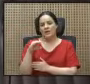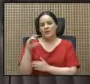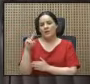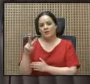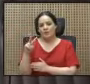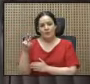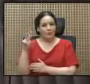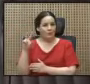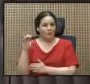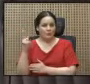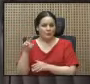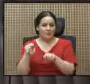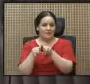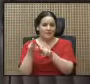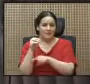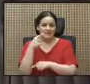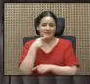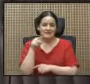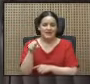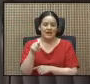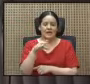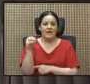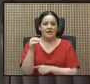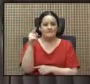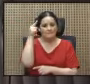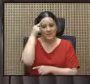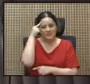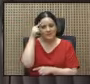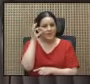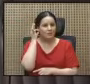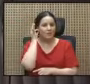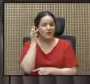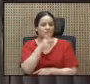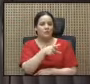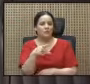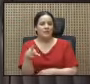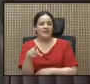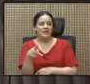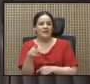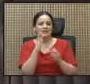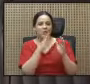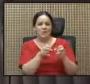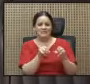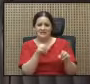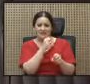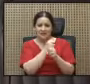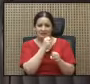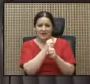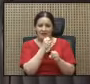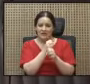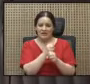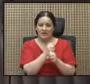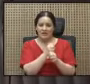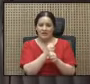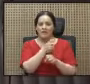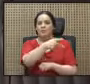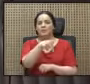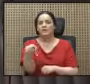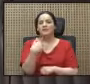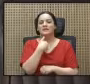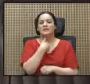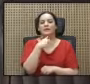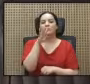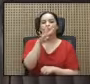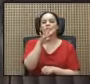Ramón, en las mujeres que Punta Arenas dejó sin trabajar. En Punta Arenas tenemos 400 mujeres, y usted que habló de las